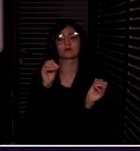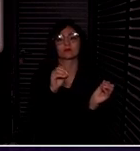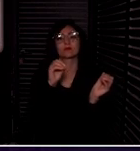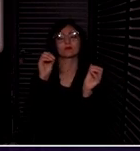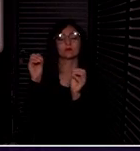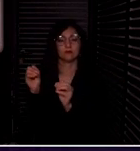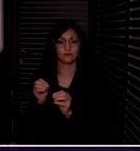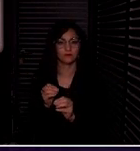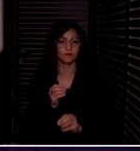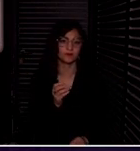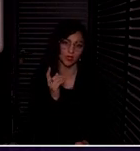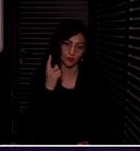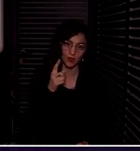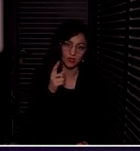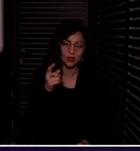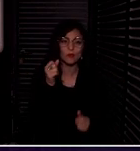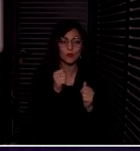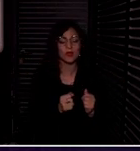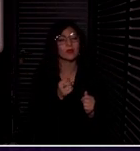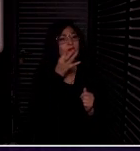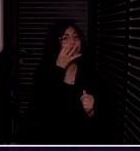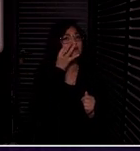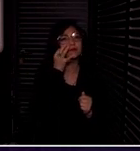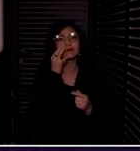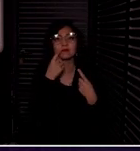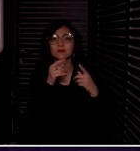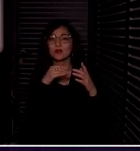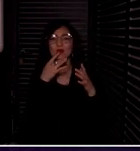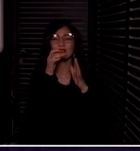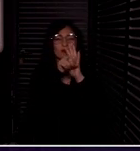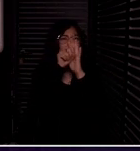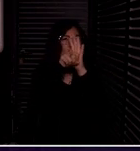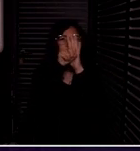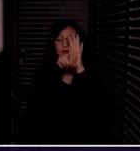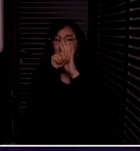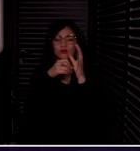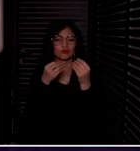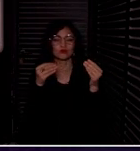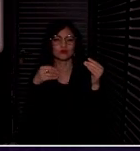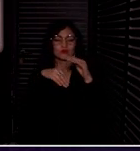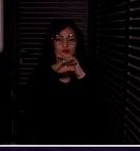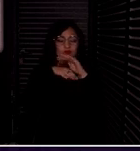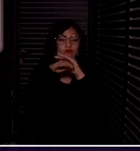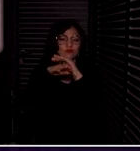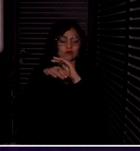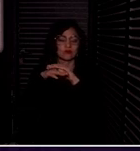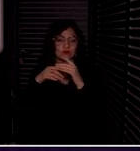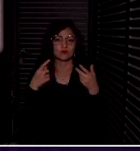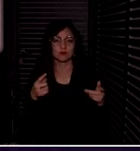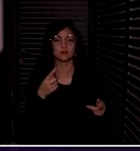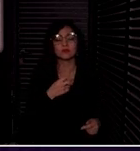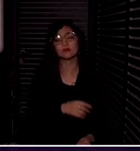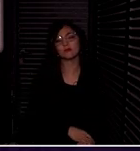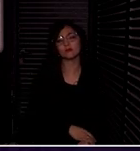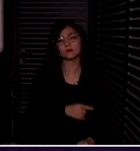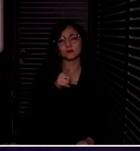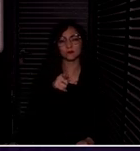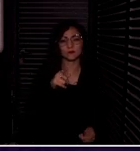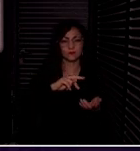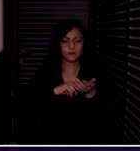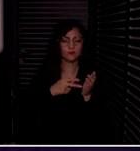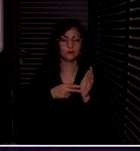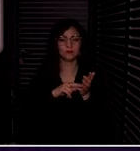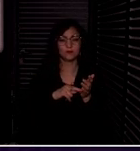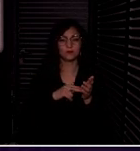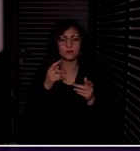más, circule. Ese proceso de crisis de acumulación por la sobreoferta y la implosión del sistema televisivo es una evidencia